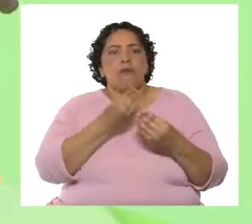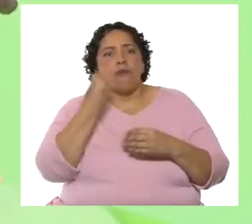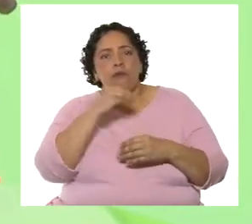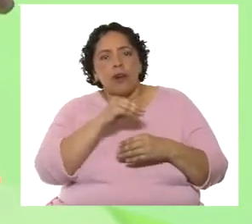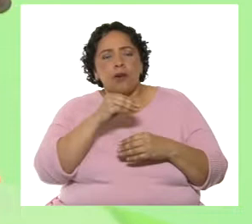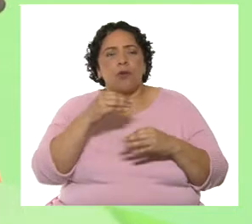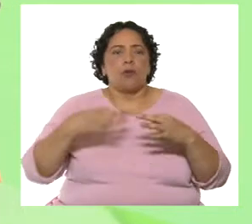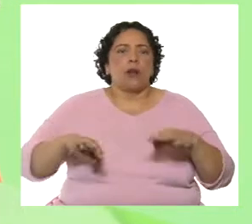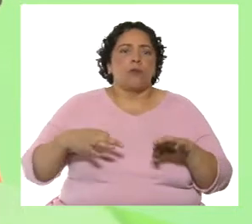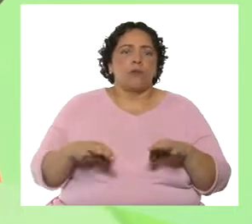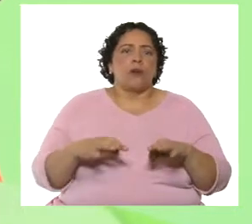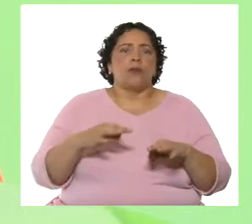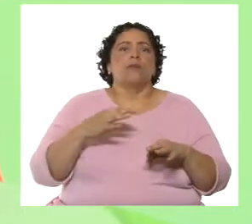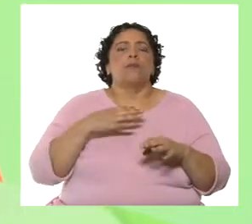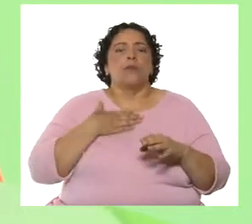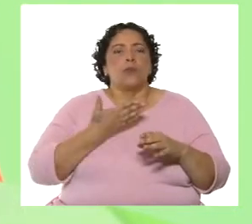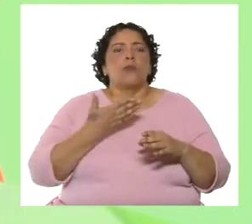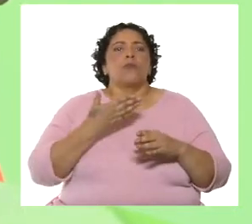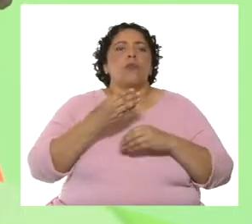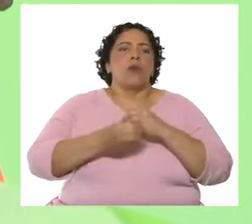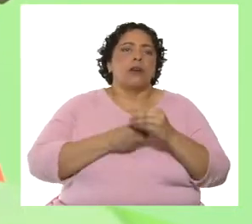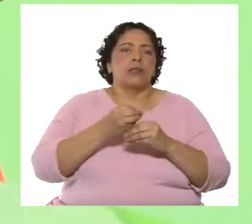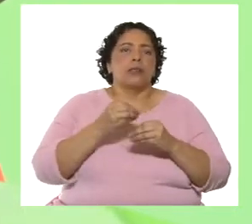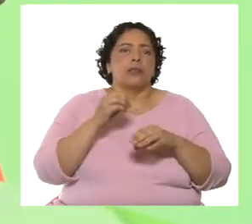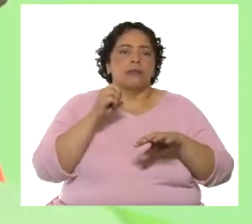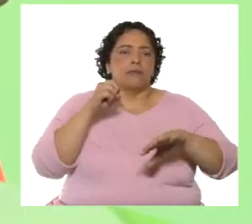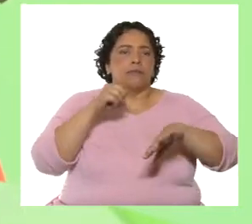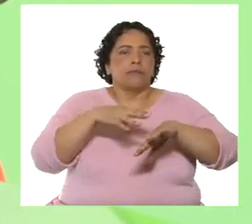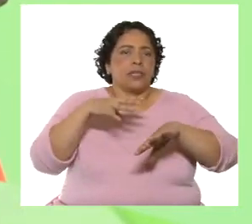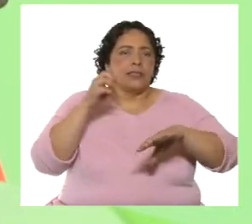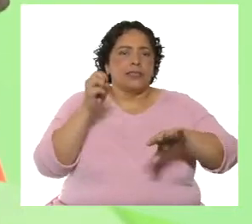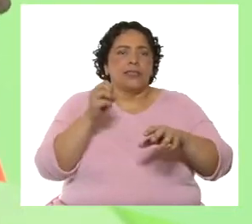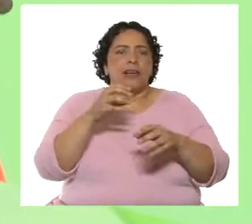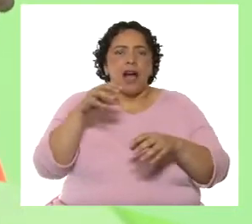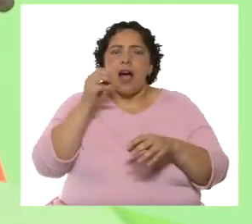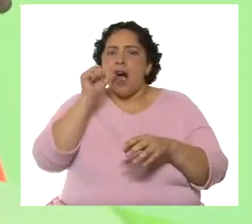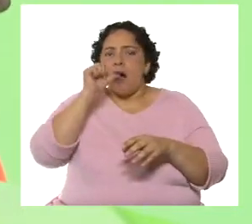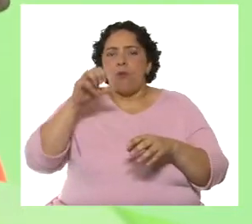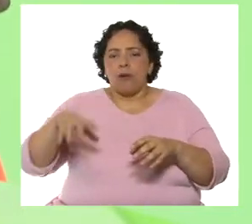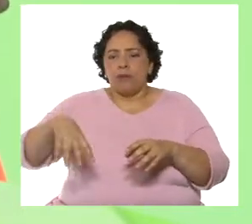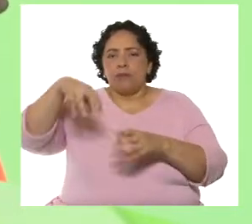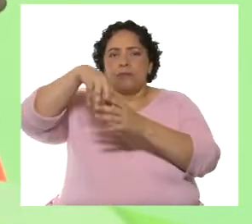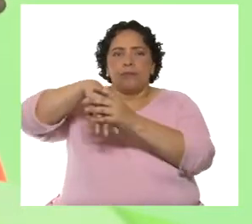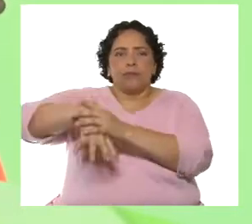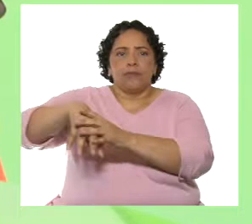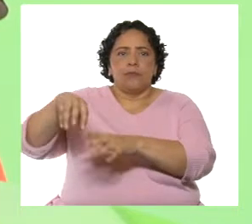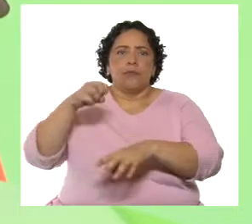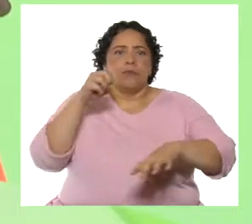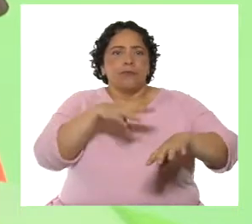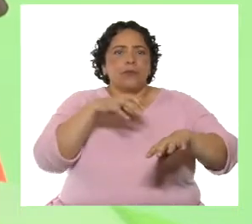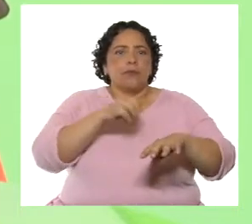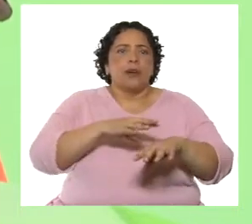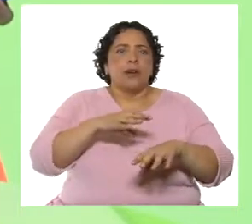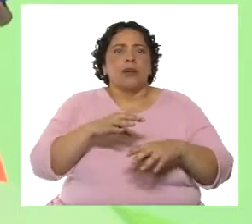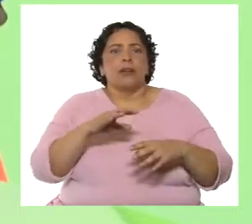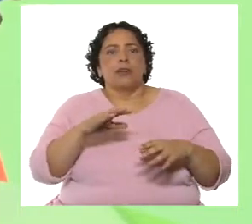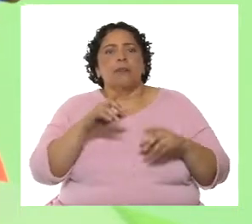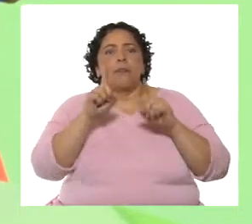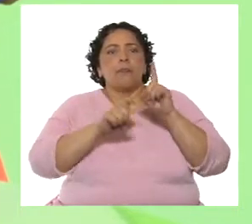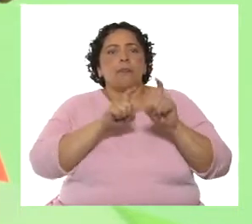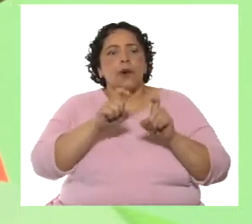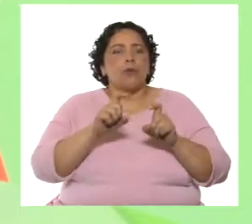de los envases. Esto podemos jugar a chispitas, que estoy aplicando agua fría, agua tibia o